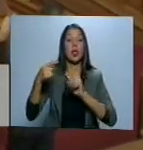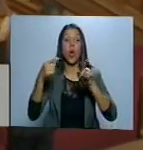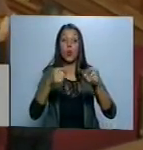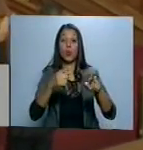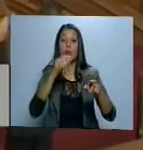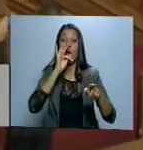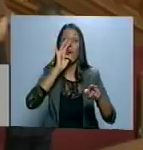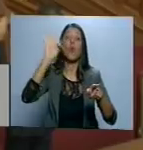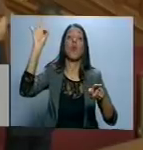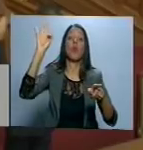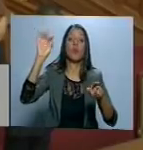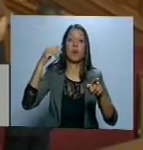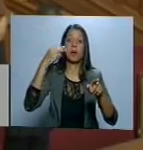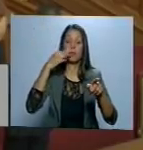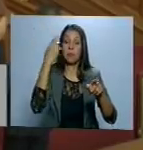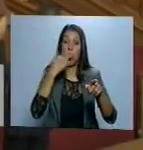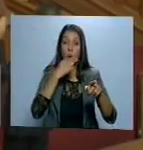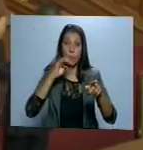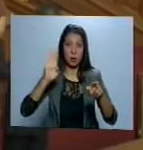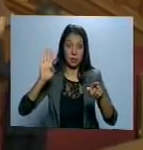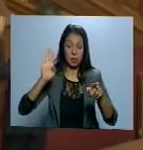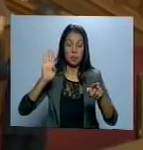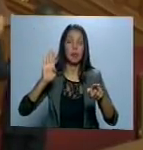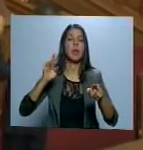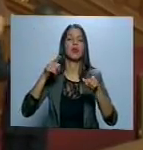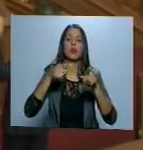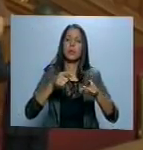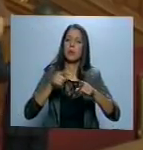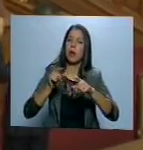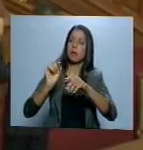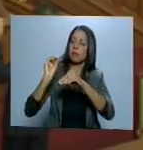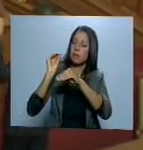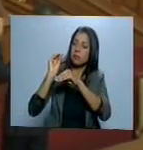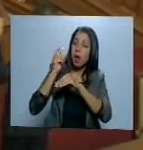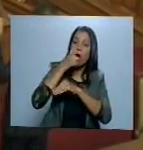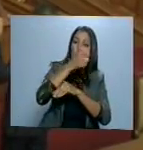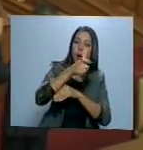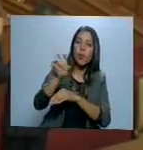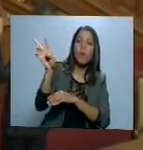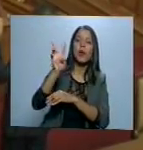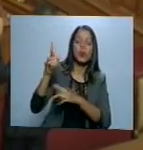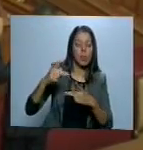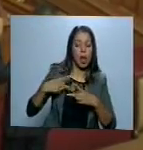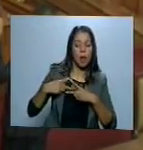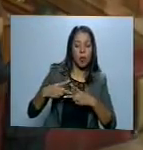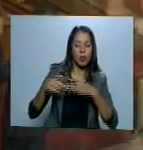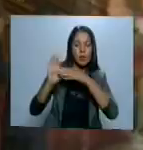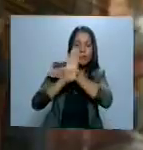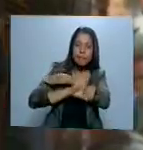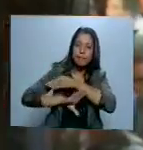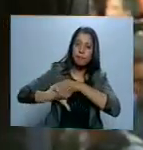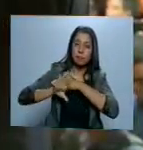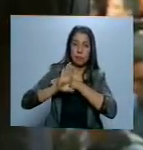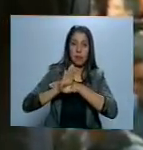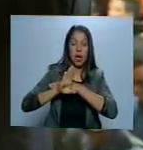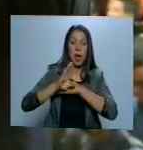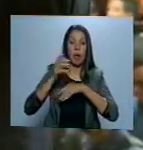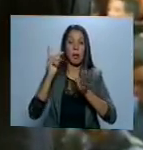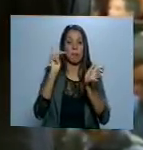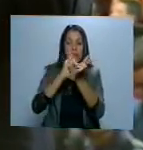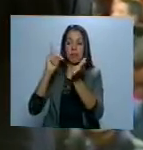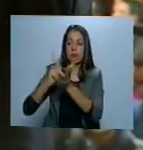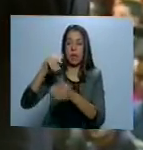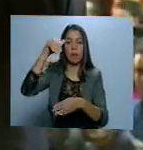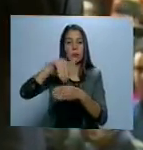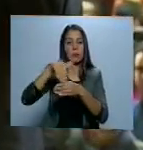usted resguardar la voluntad del pueblo del Estado Zulia que confió en usted y